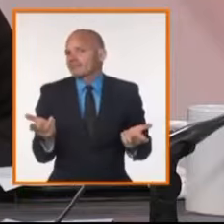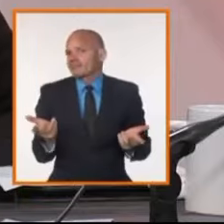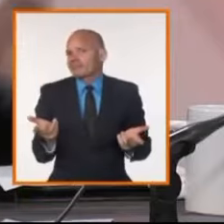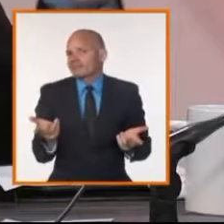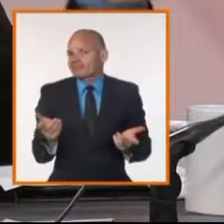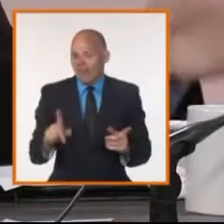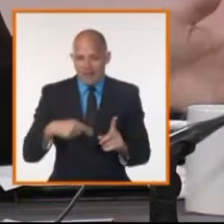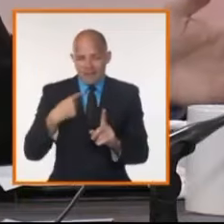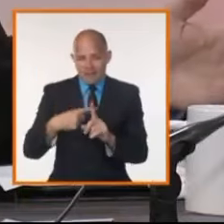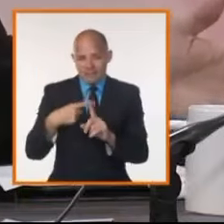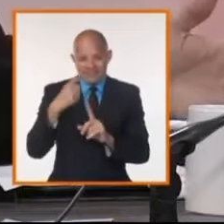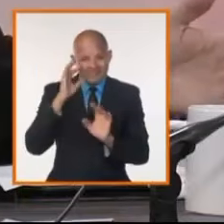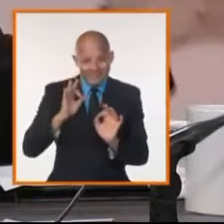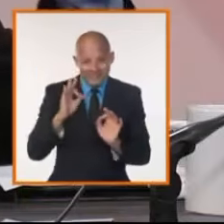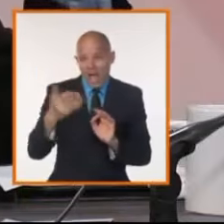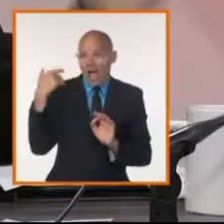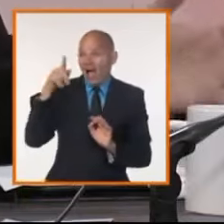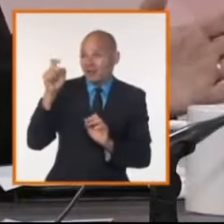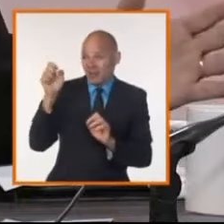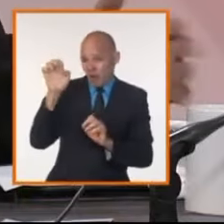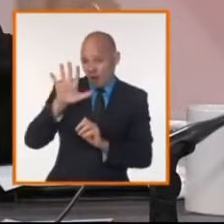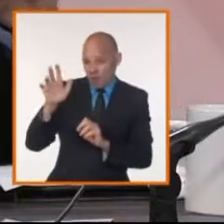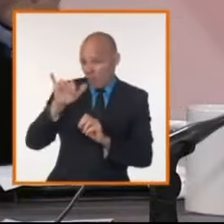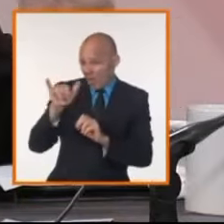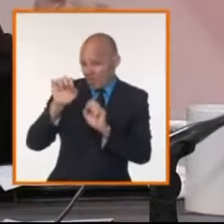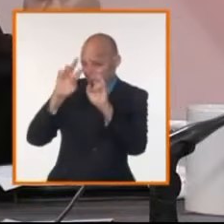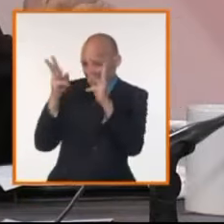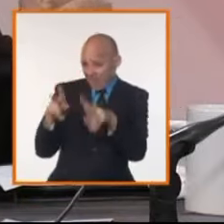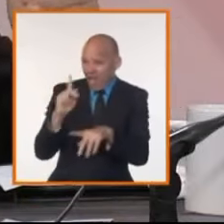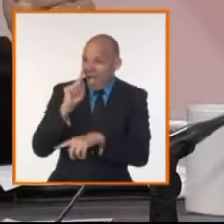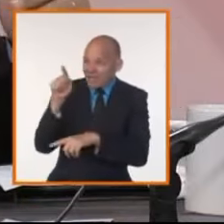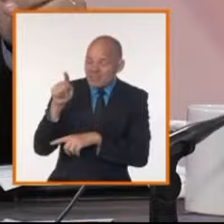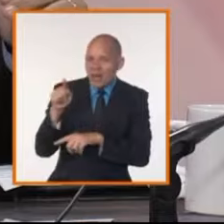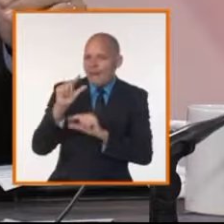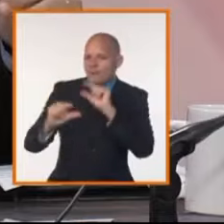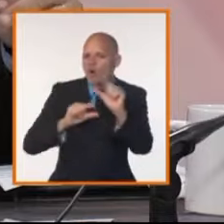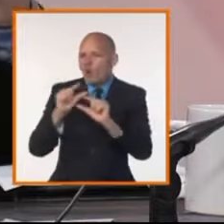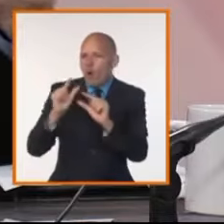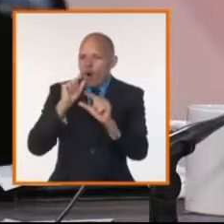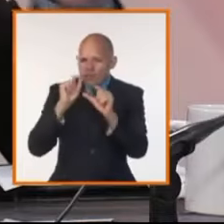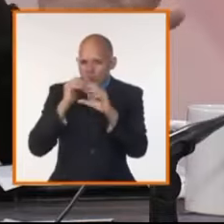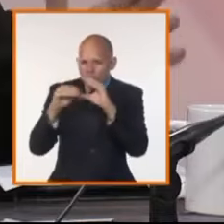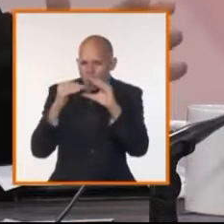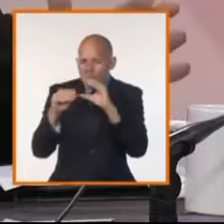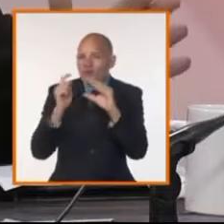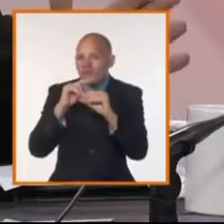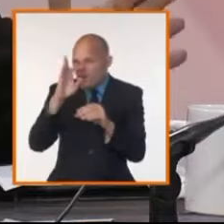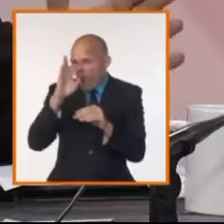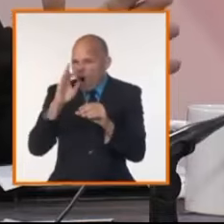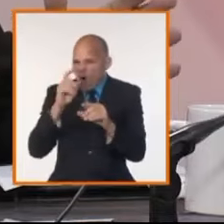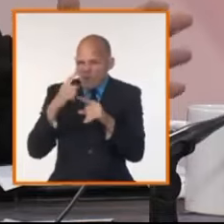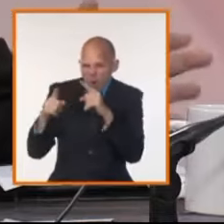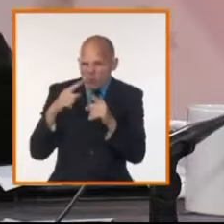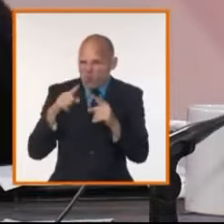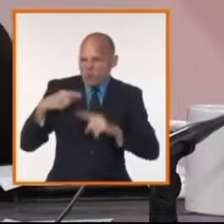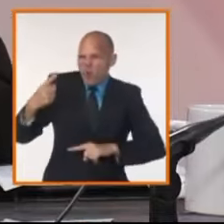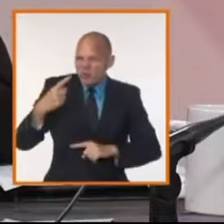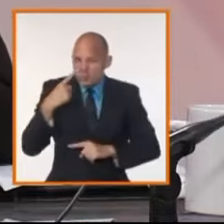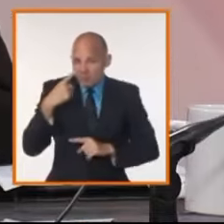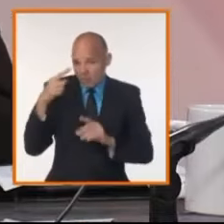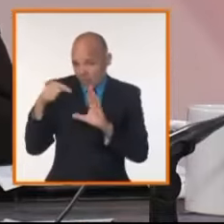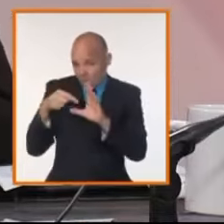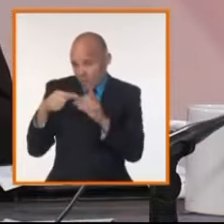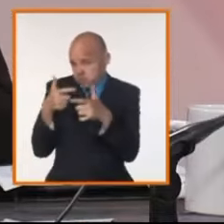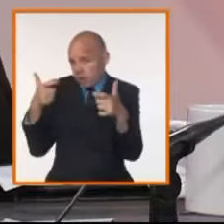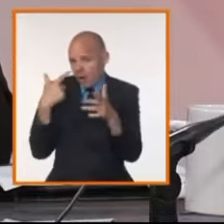crecimiento también en las redes sociales digitales ese lenguaje de odio ha sido evidente y cada vez más tiene un impacto en la en la sociedades por eso